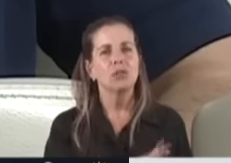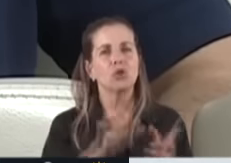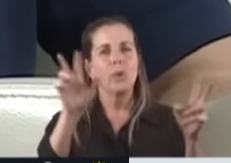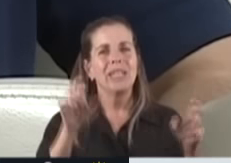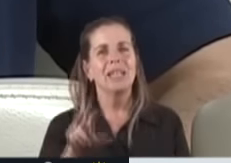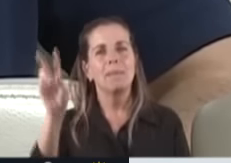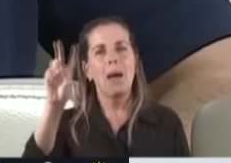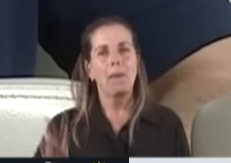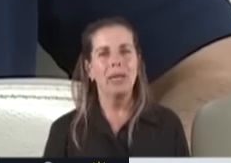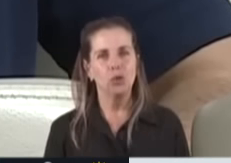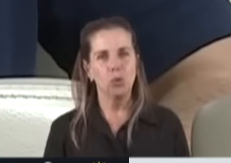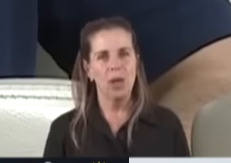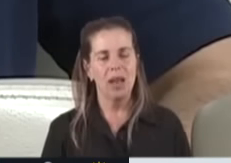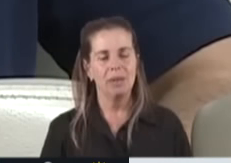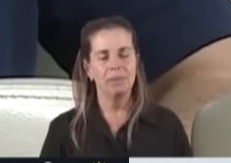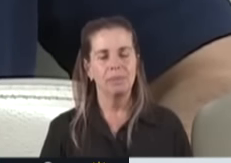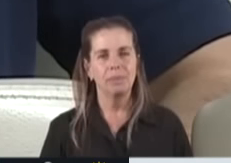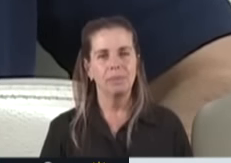Venezuela.